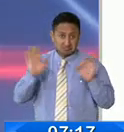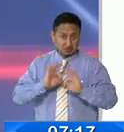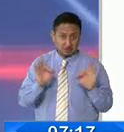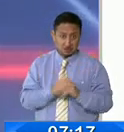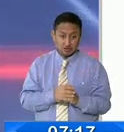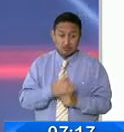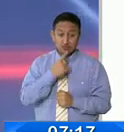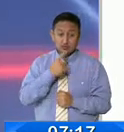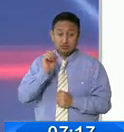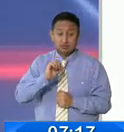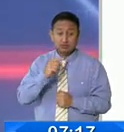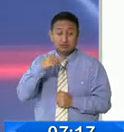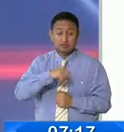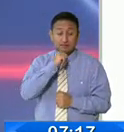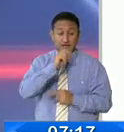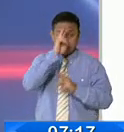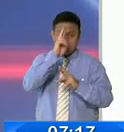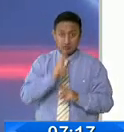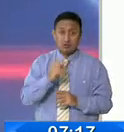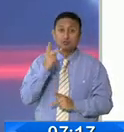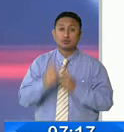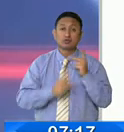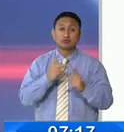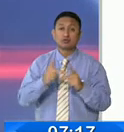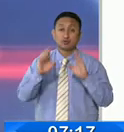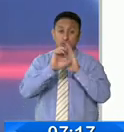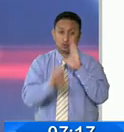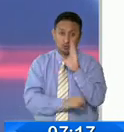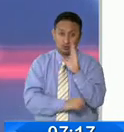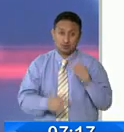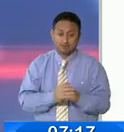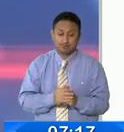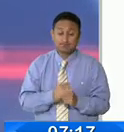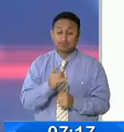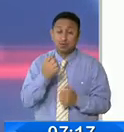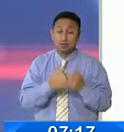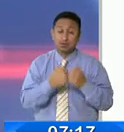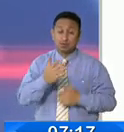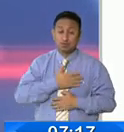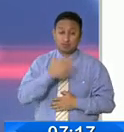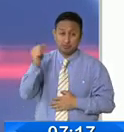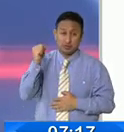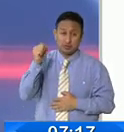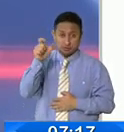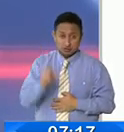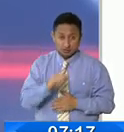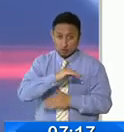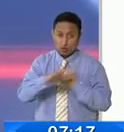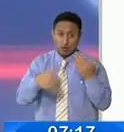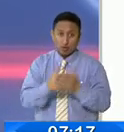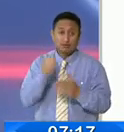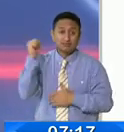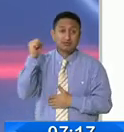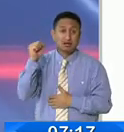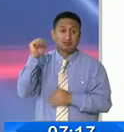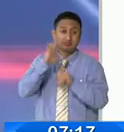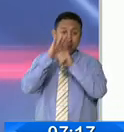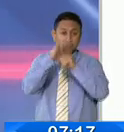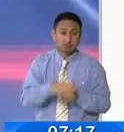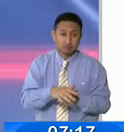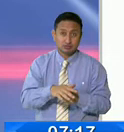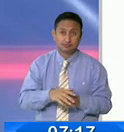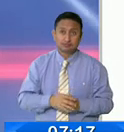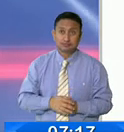clara transgresión de procedimientos constitucionales, afecta nuestros derechos y los derechos de los ciudadanos representados en